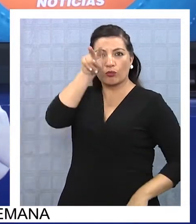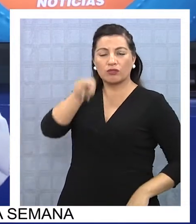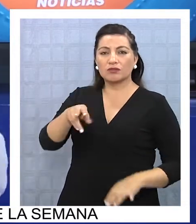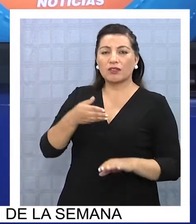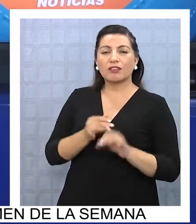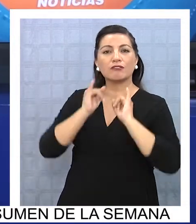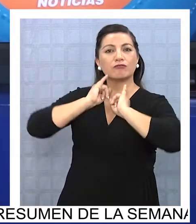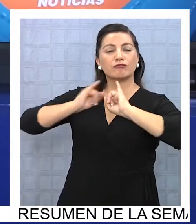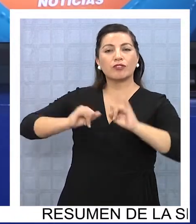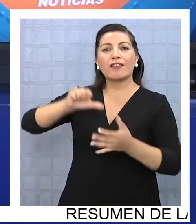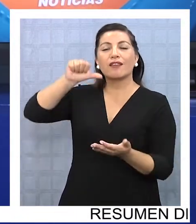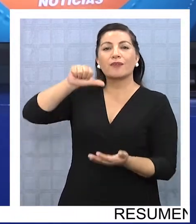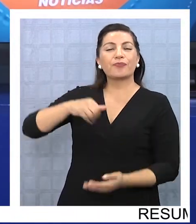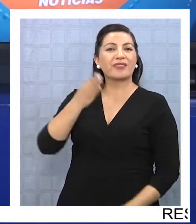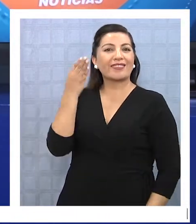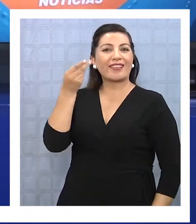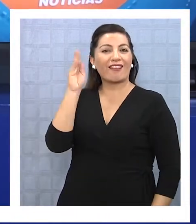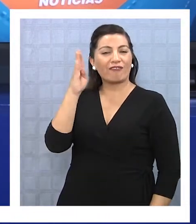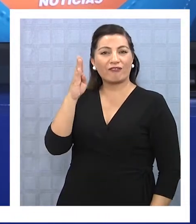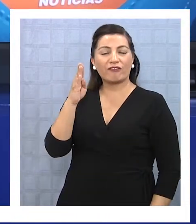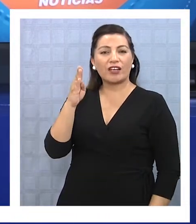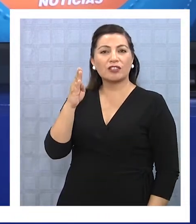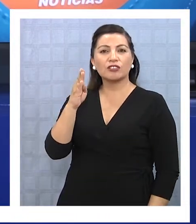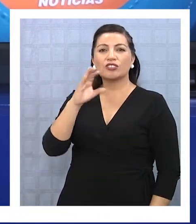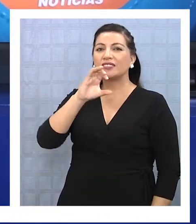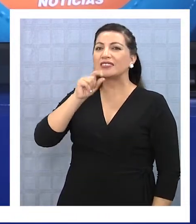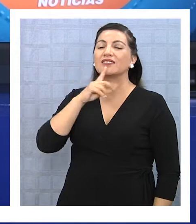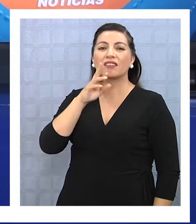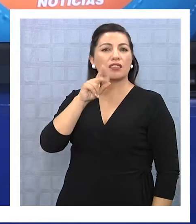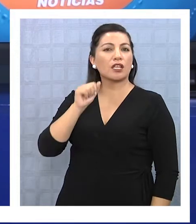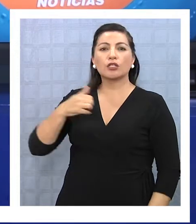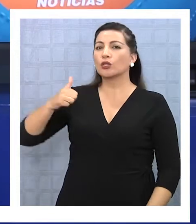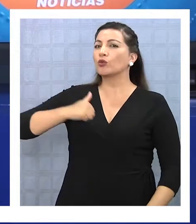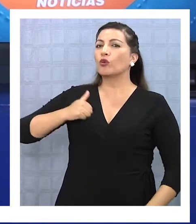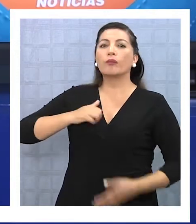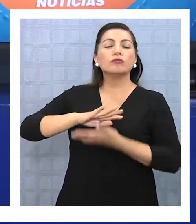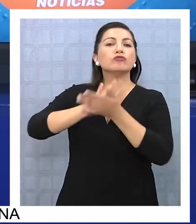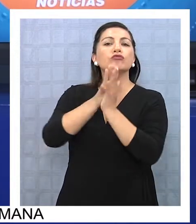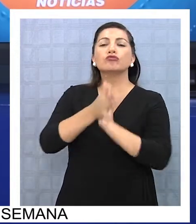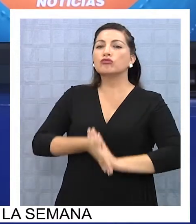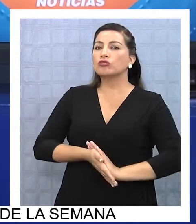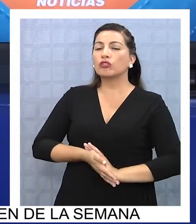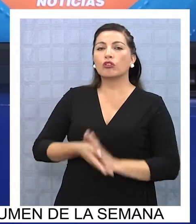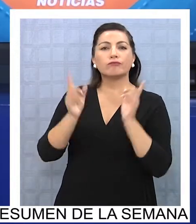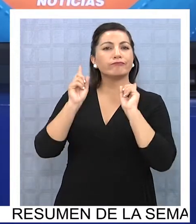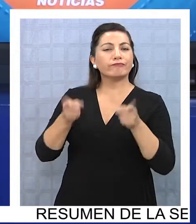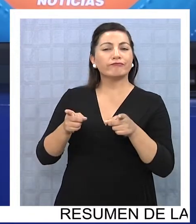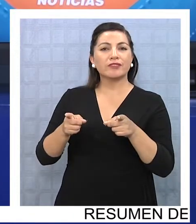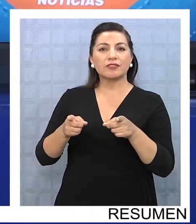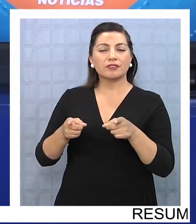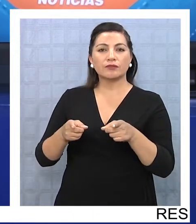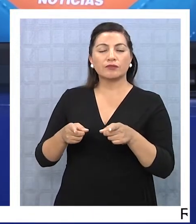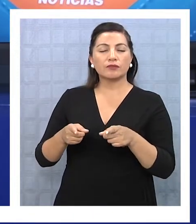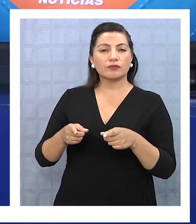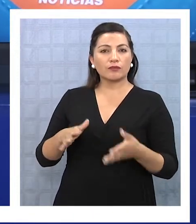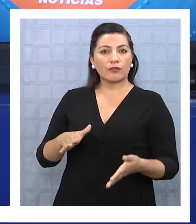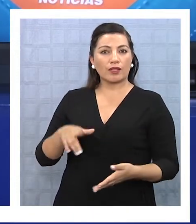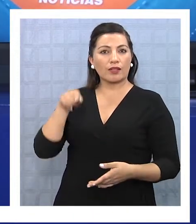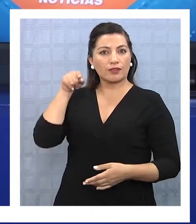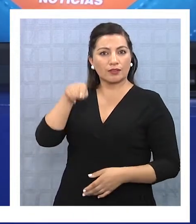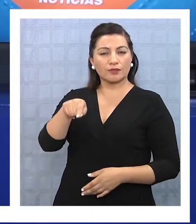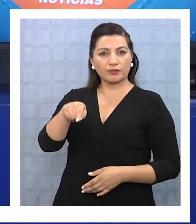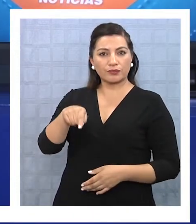había sido informada al Banco Central, que cumplía con toda la legislación y que cumplió íntegramente sus obligaciones tributarias. Y por lo